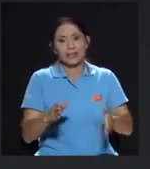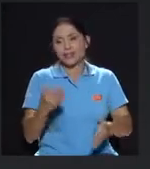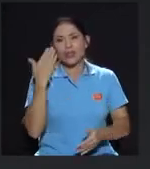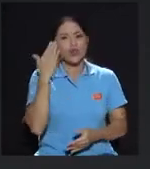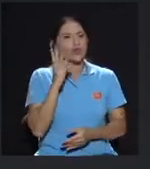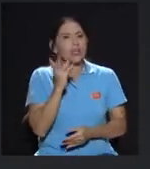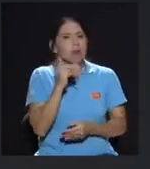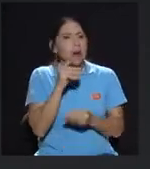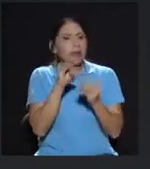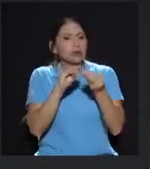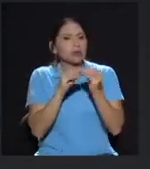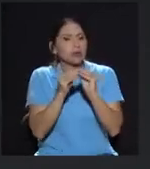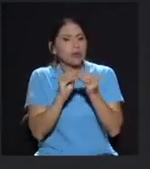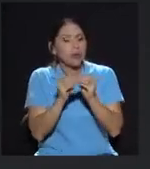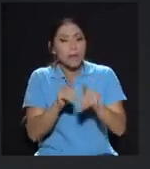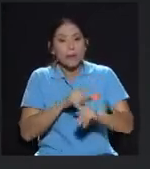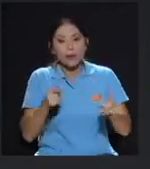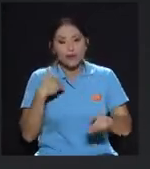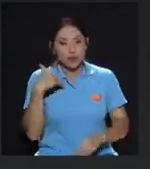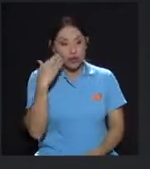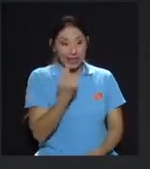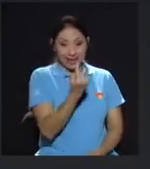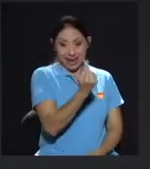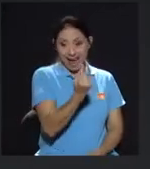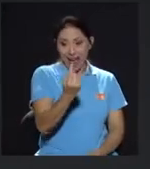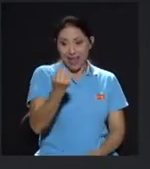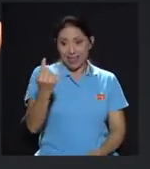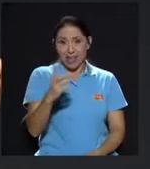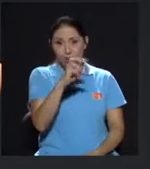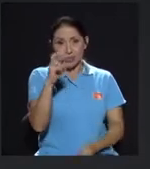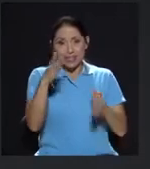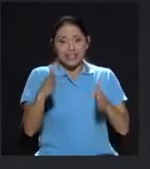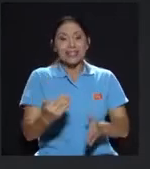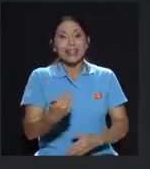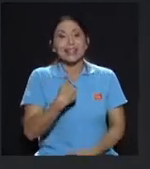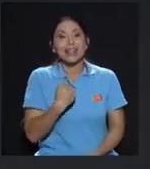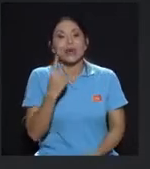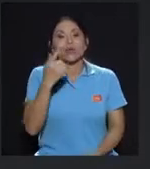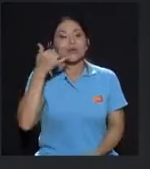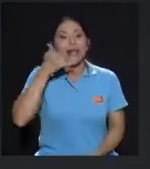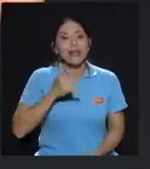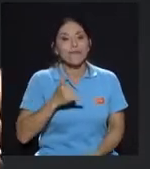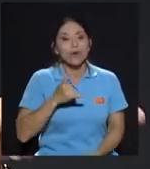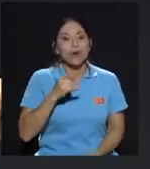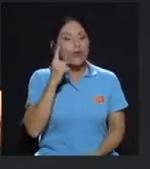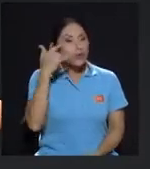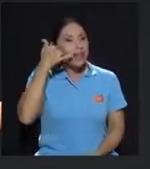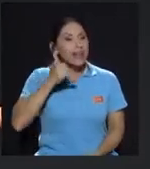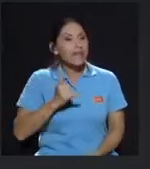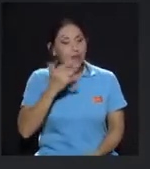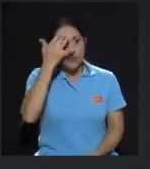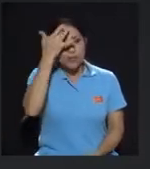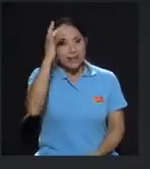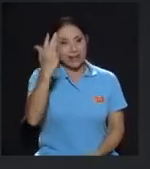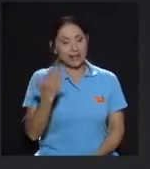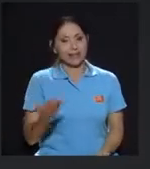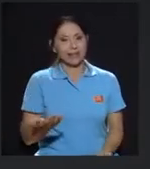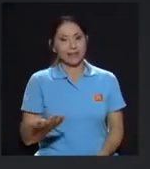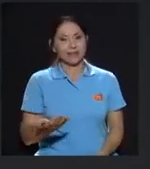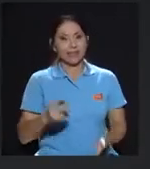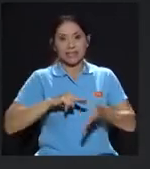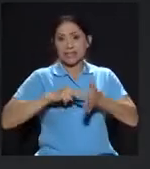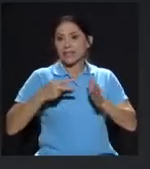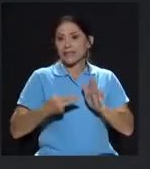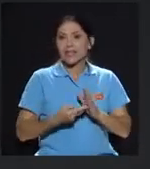pero sé que al menos cada costarricense tiene un teléfono y un teléfono como le llamamos hoy en día un teléfono inteligente entonces tiene